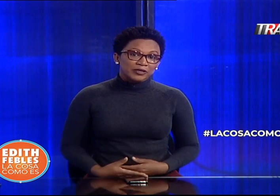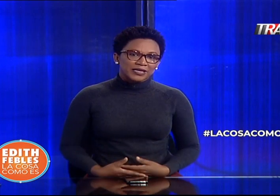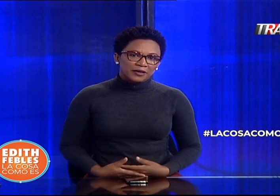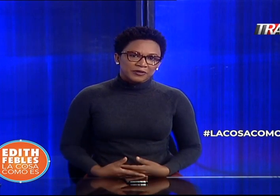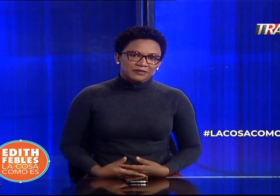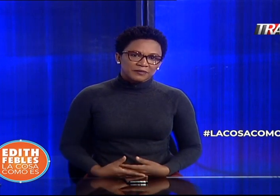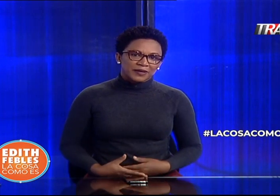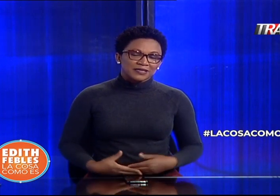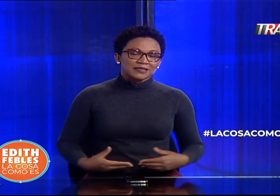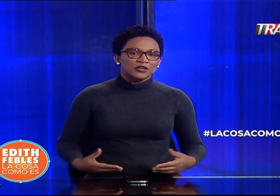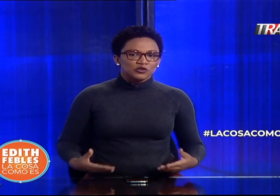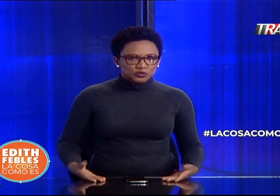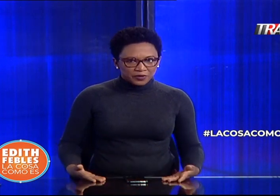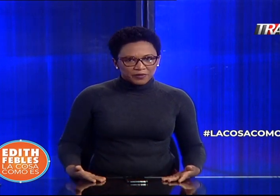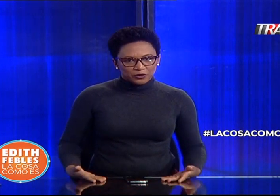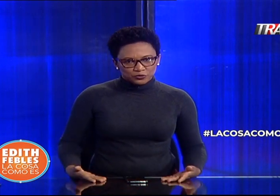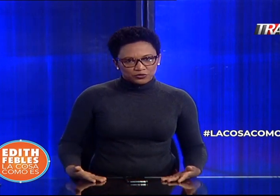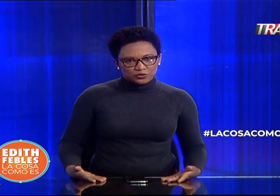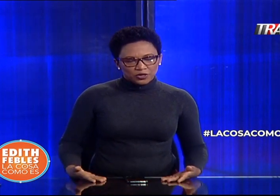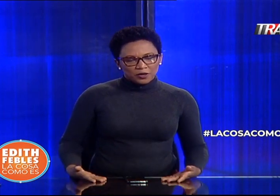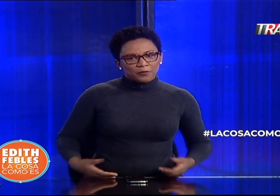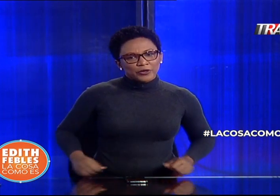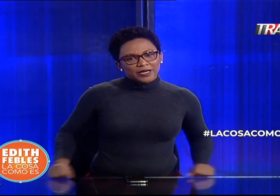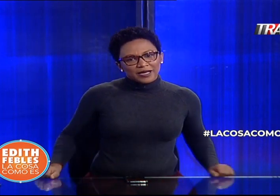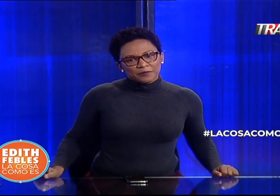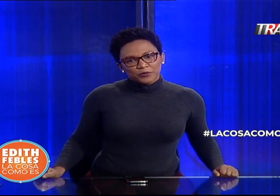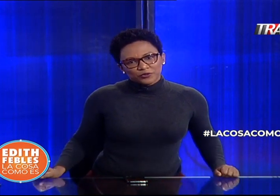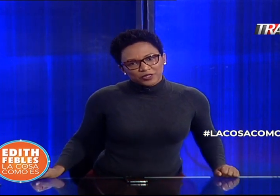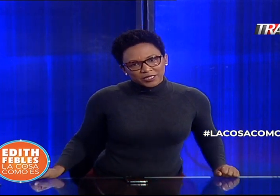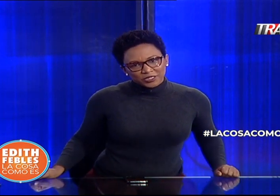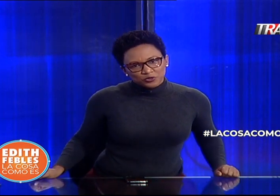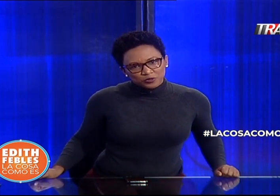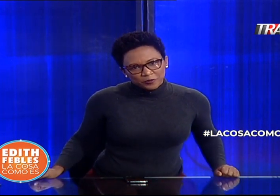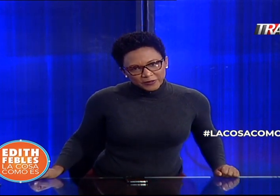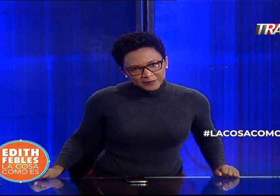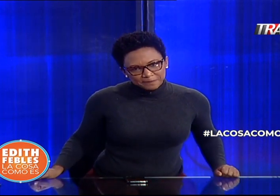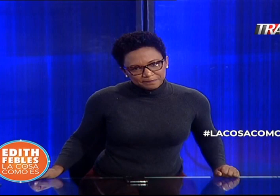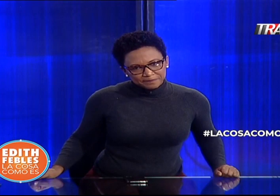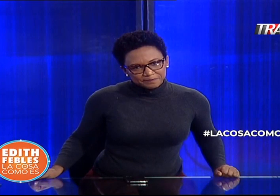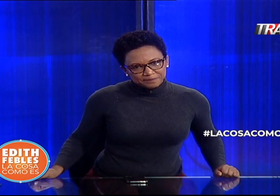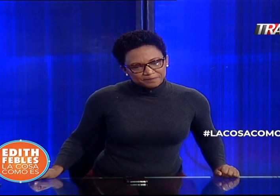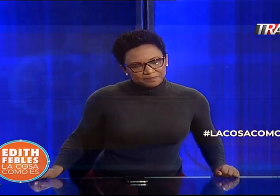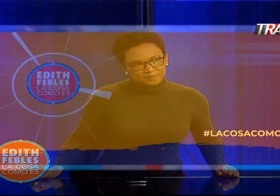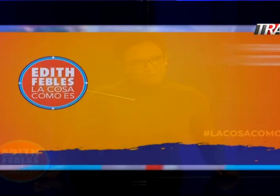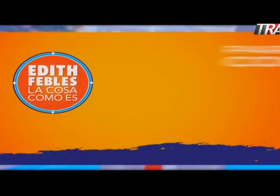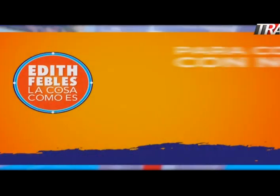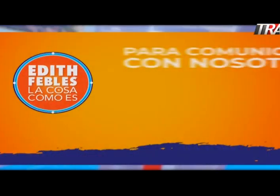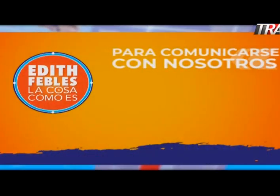gente más vulnerable de este país sufra menos. Voy al cambio y regreso de una vez.